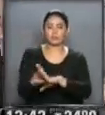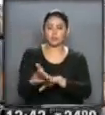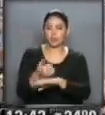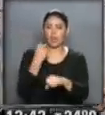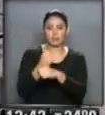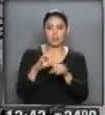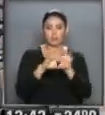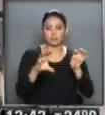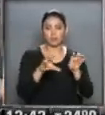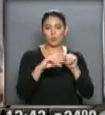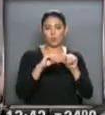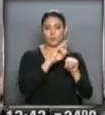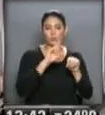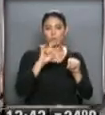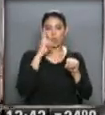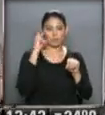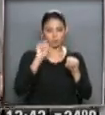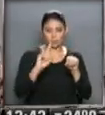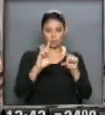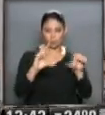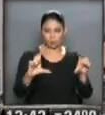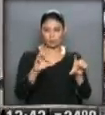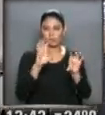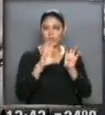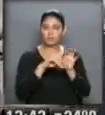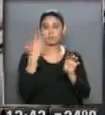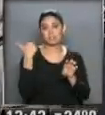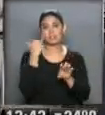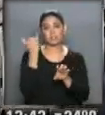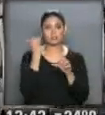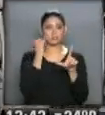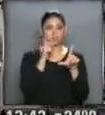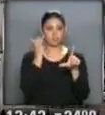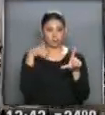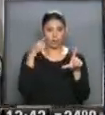hacia este coche 2191 y después, bueno, como decían, tenemos las imágenes en